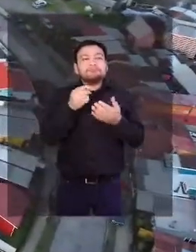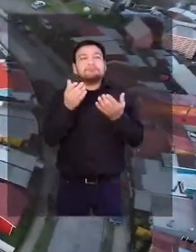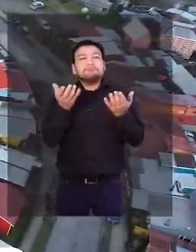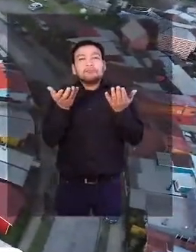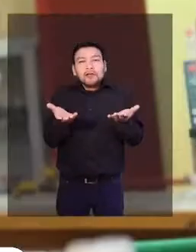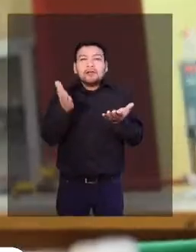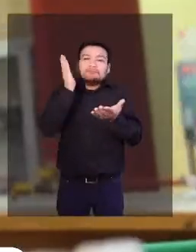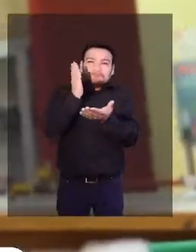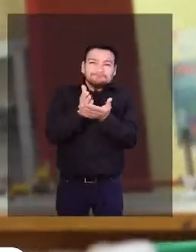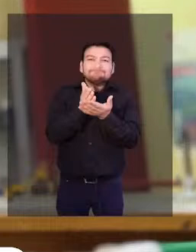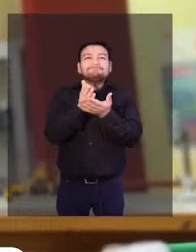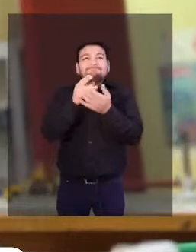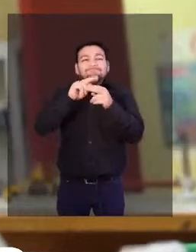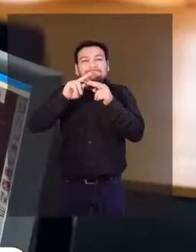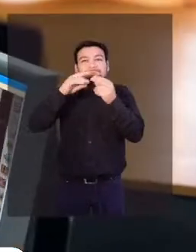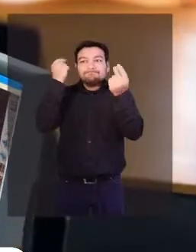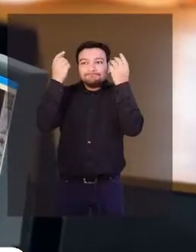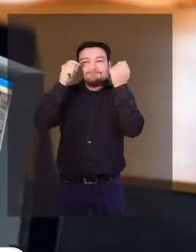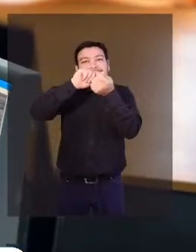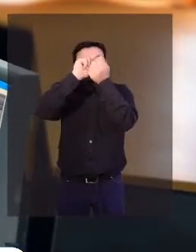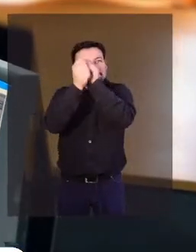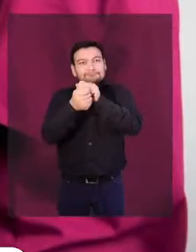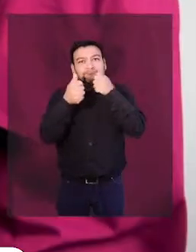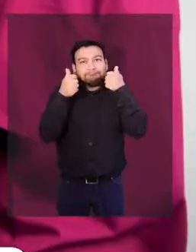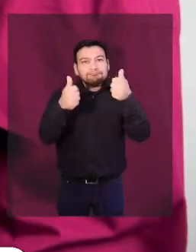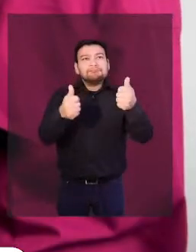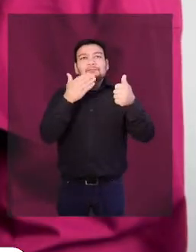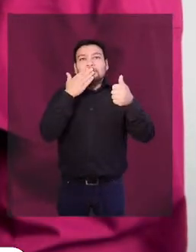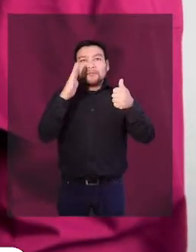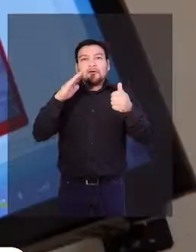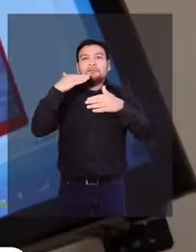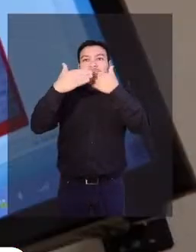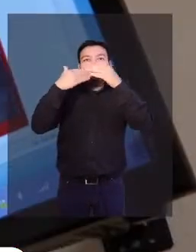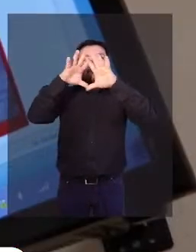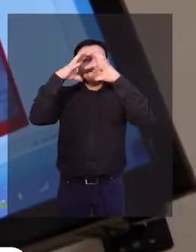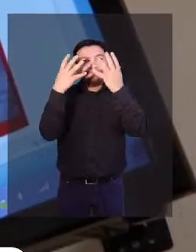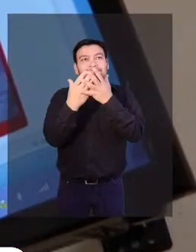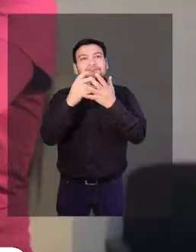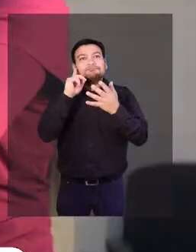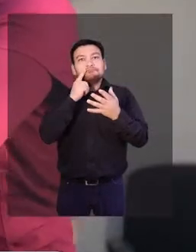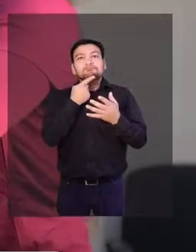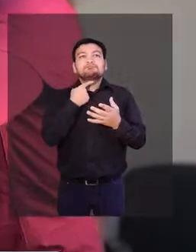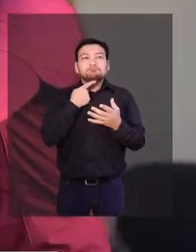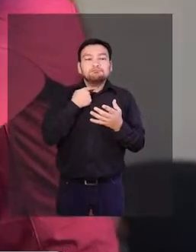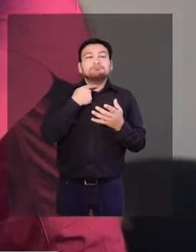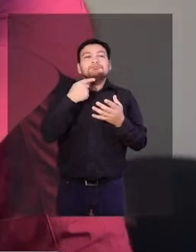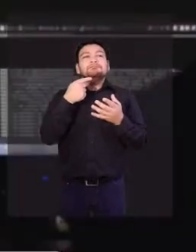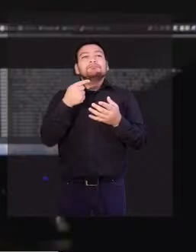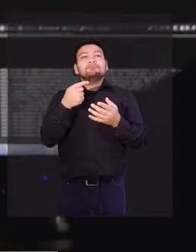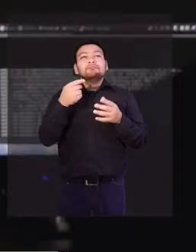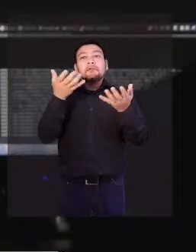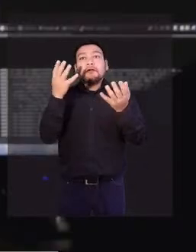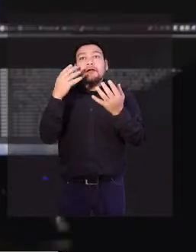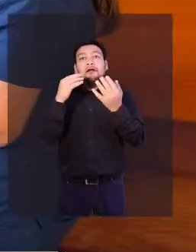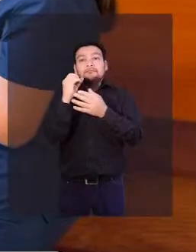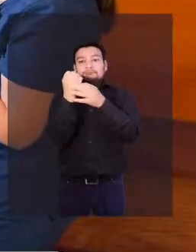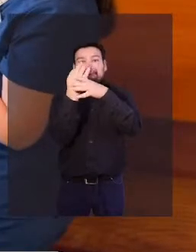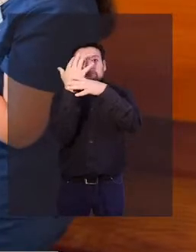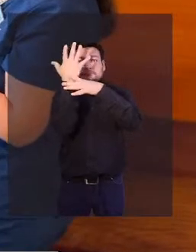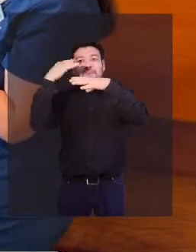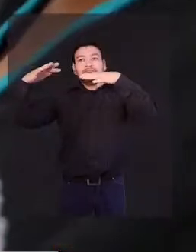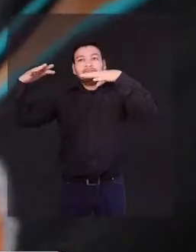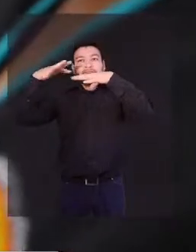regional, abarcando áreas fundamentales del conocimiento como las ciencias sociales, ciencias de la salud,